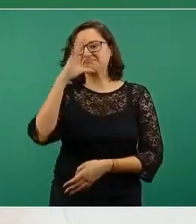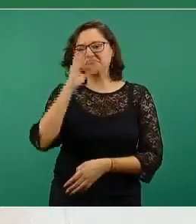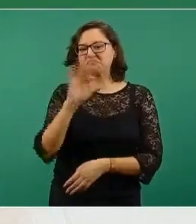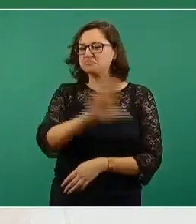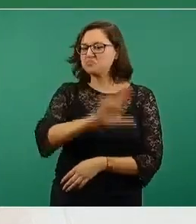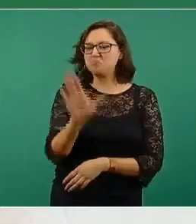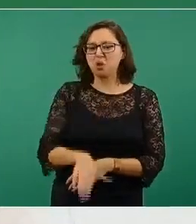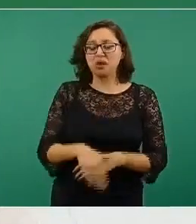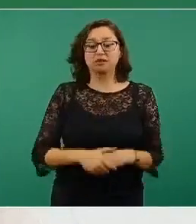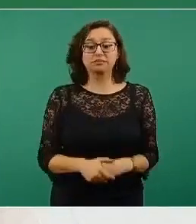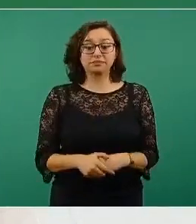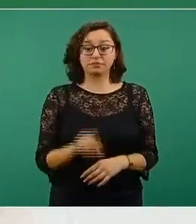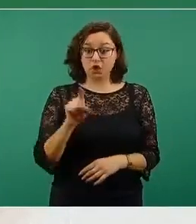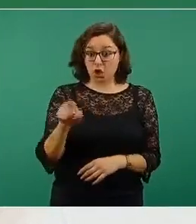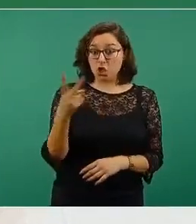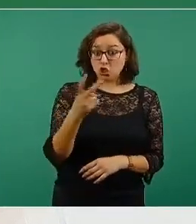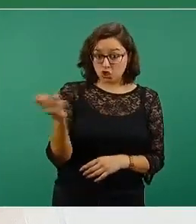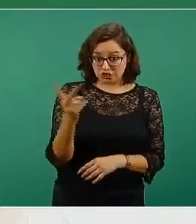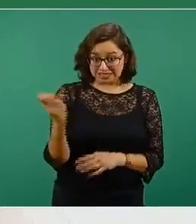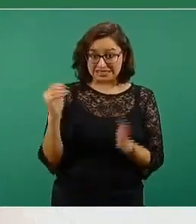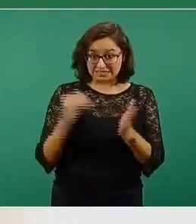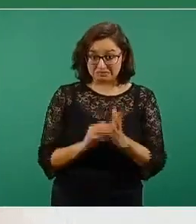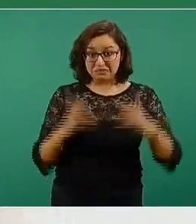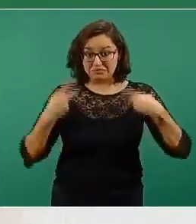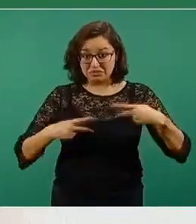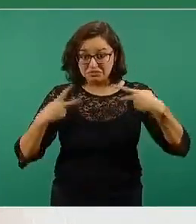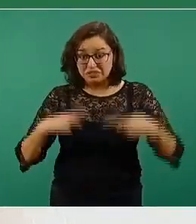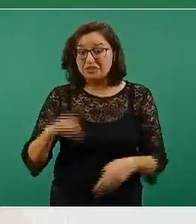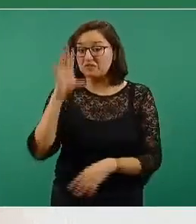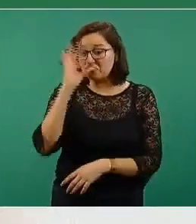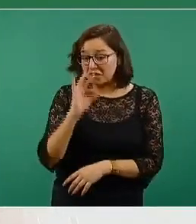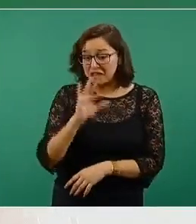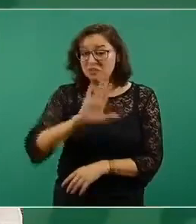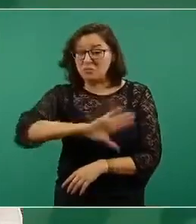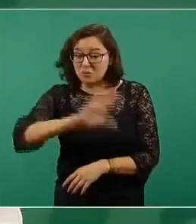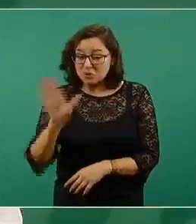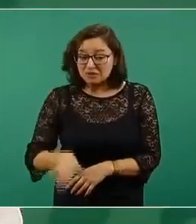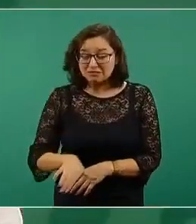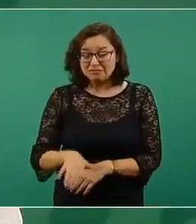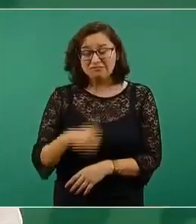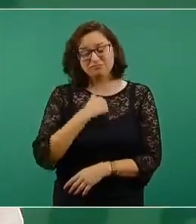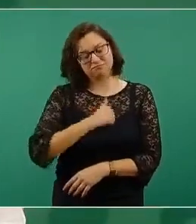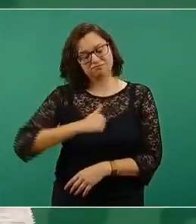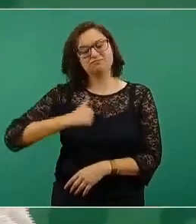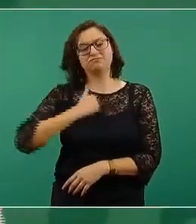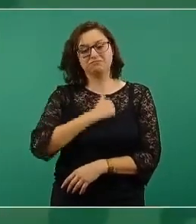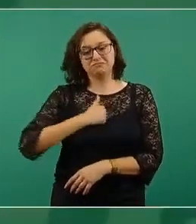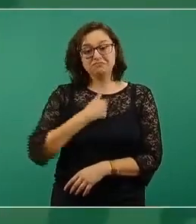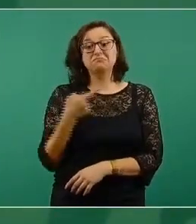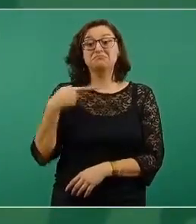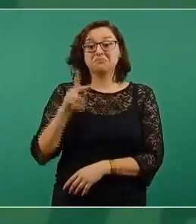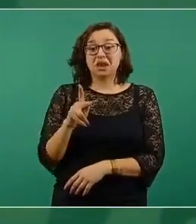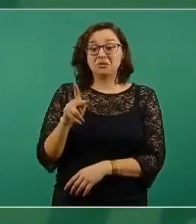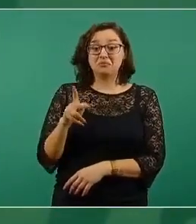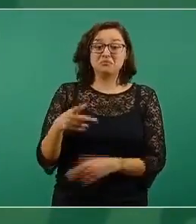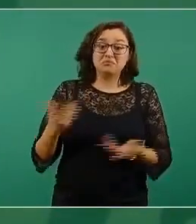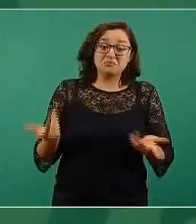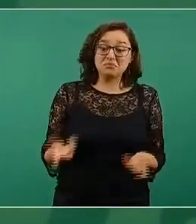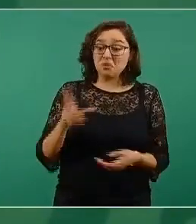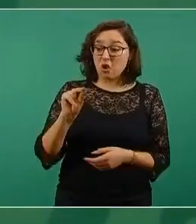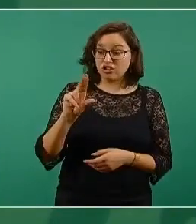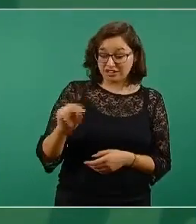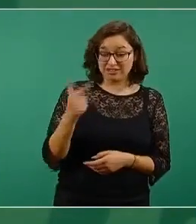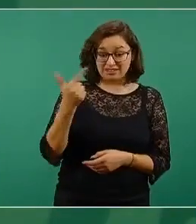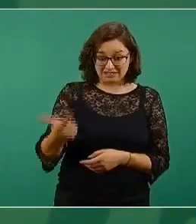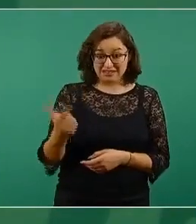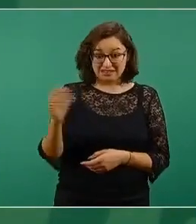Estas 200,000 personas que lamentablemente han perdido la vida en México tienen, en su mayoría,